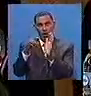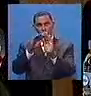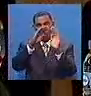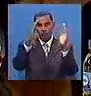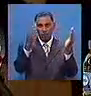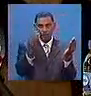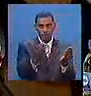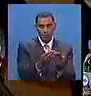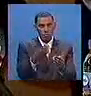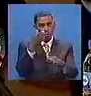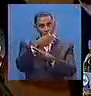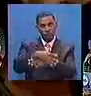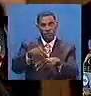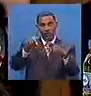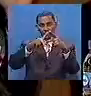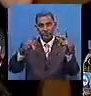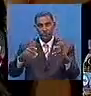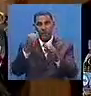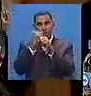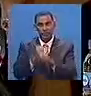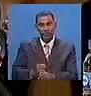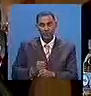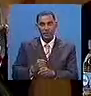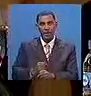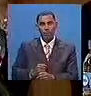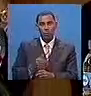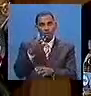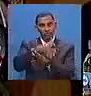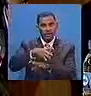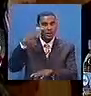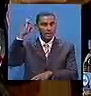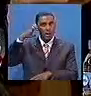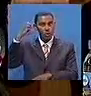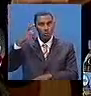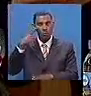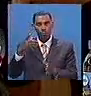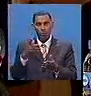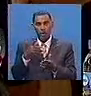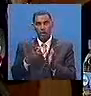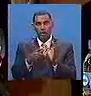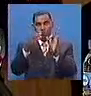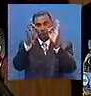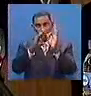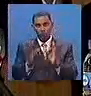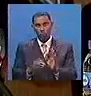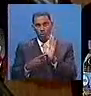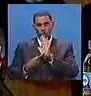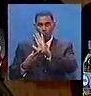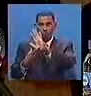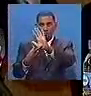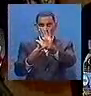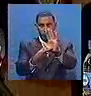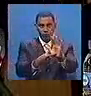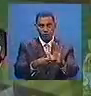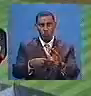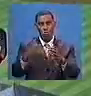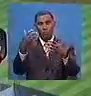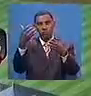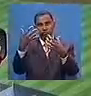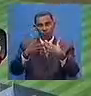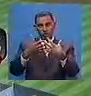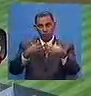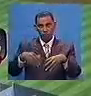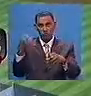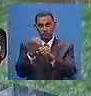Panamá y esperamos llevarlo a Europa. ¿Qué es el concepto? Es llevar un modelo de béisbol, una academia, un trabajo y un